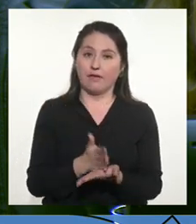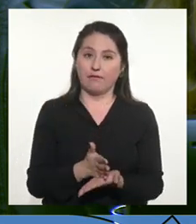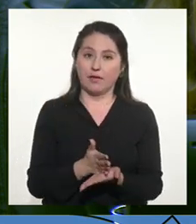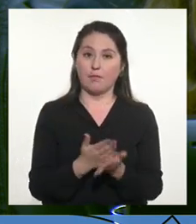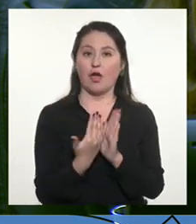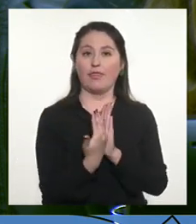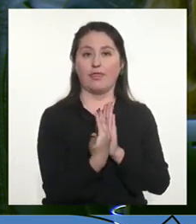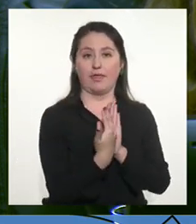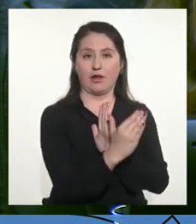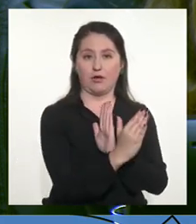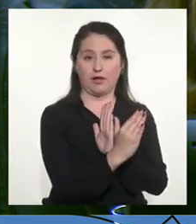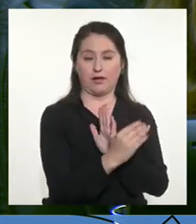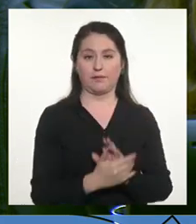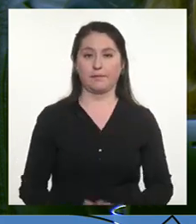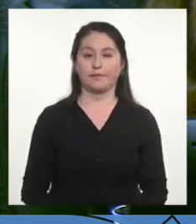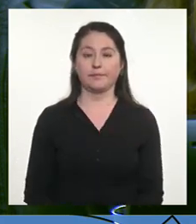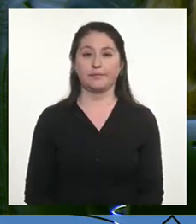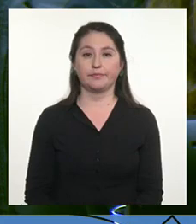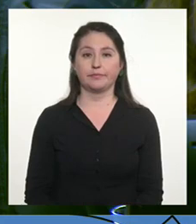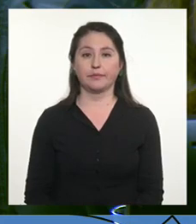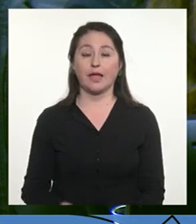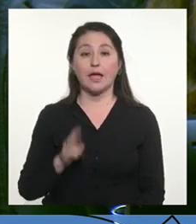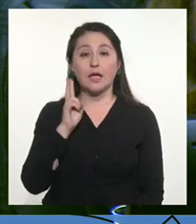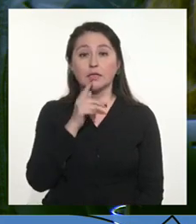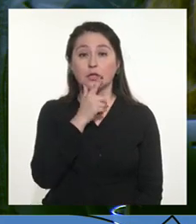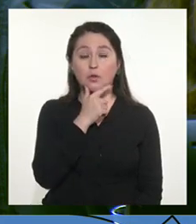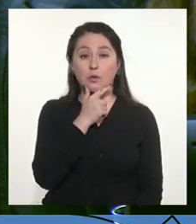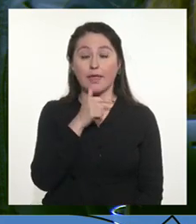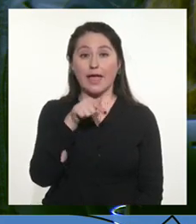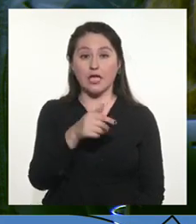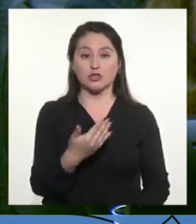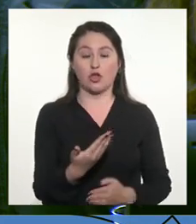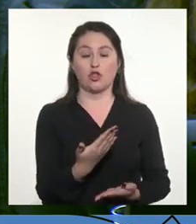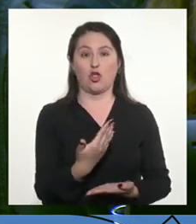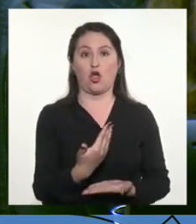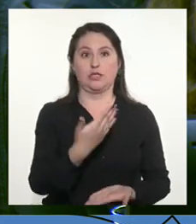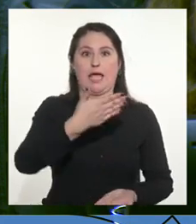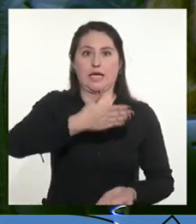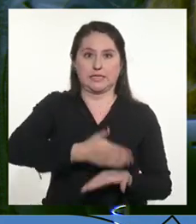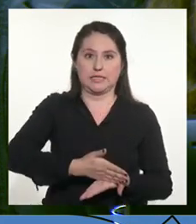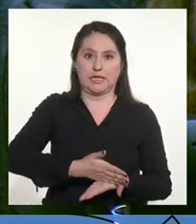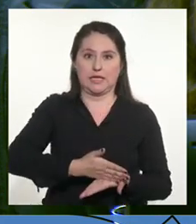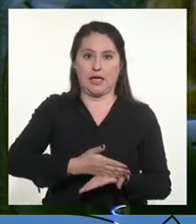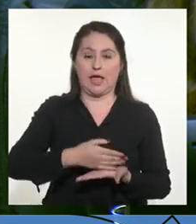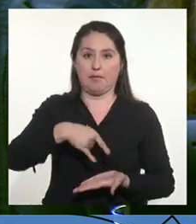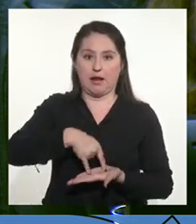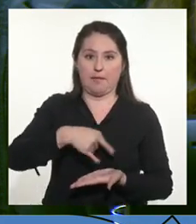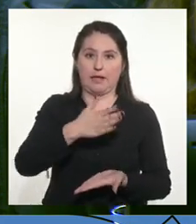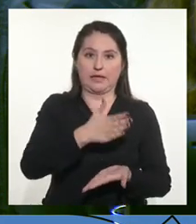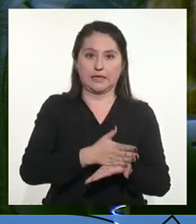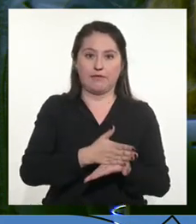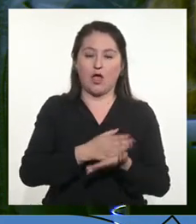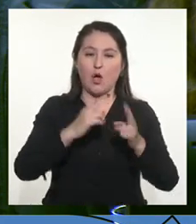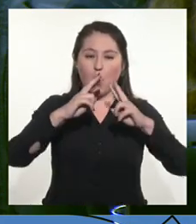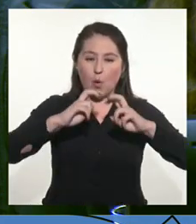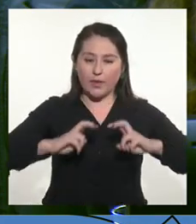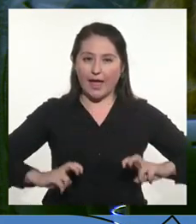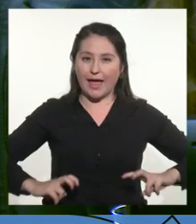derogar indudablemente eso no se exige y exige en el debate parlamentario un análisis extraordinariamente